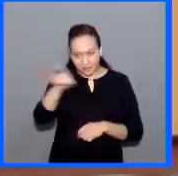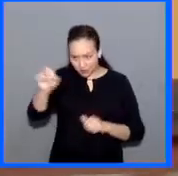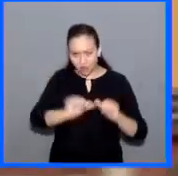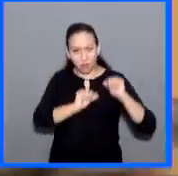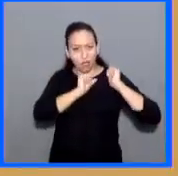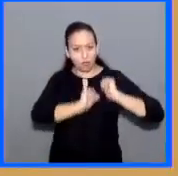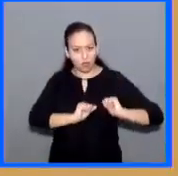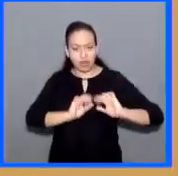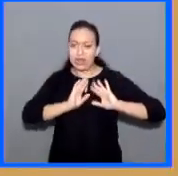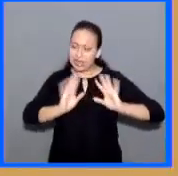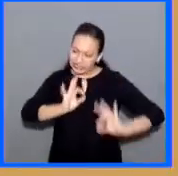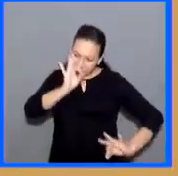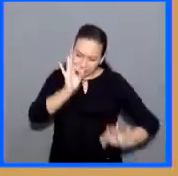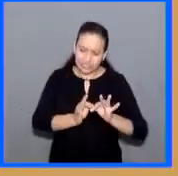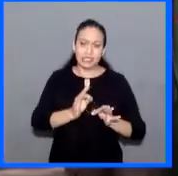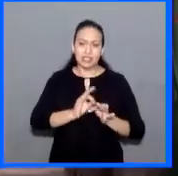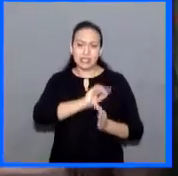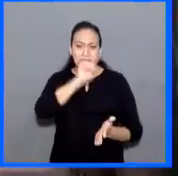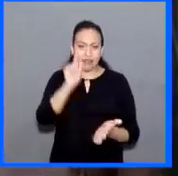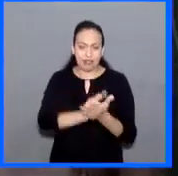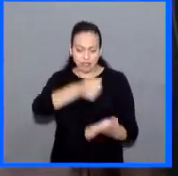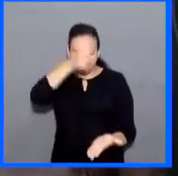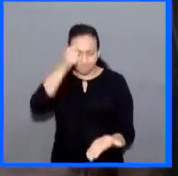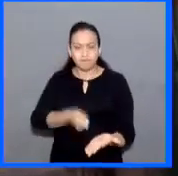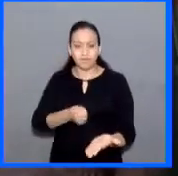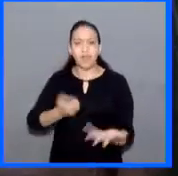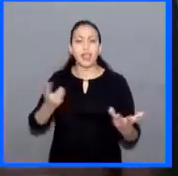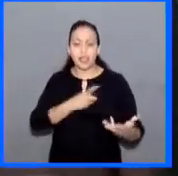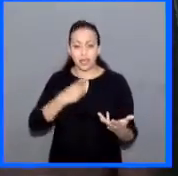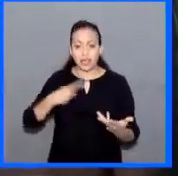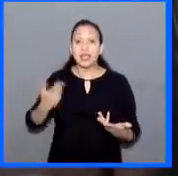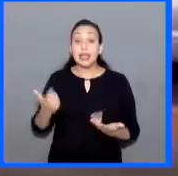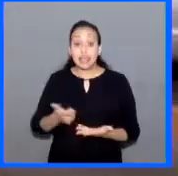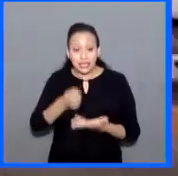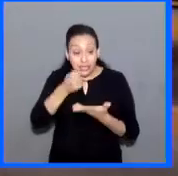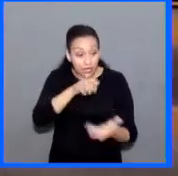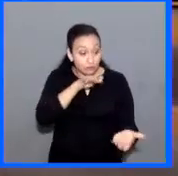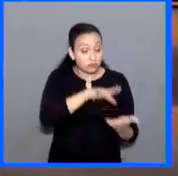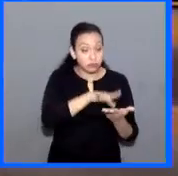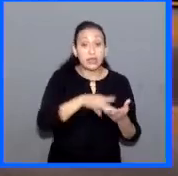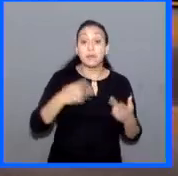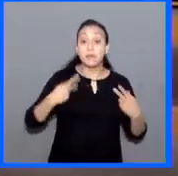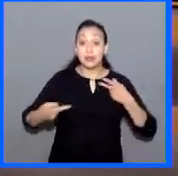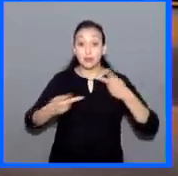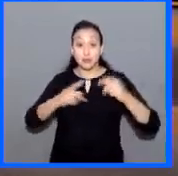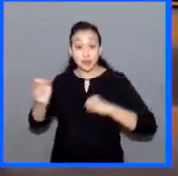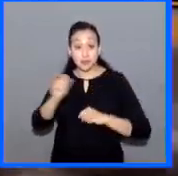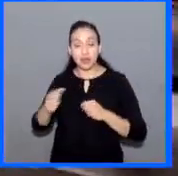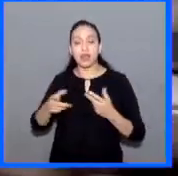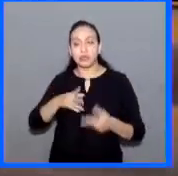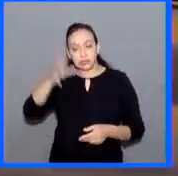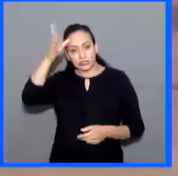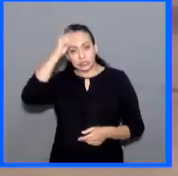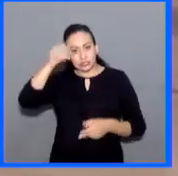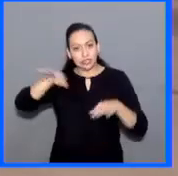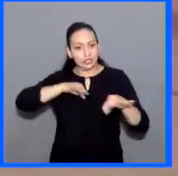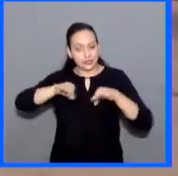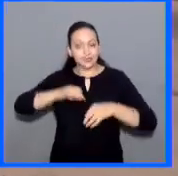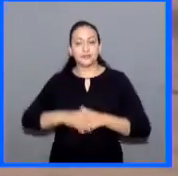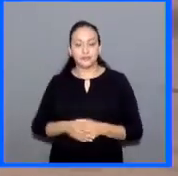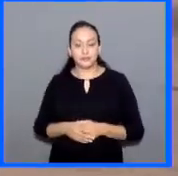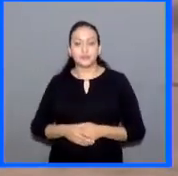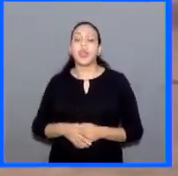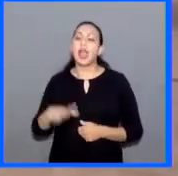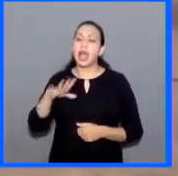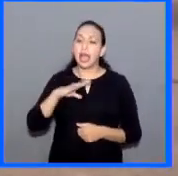a emitir la legislación, asignar recursos y capacitar al personal encargado de implementarla. También existen otras demandas